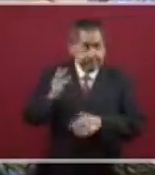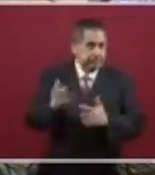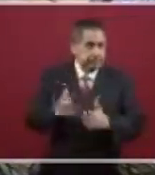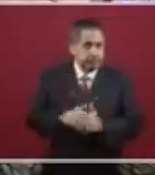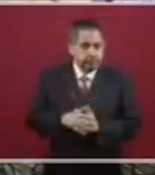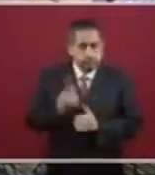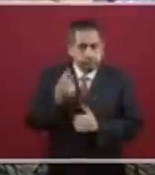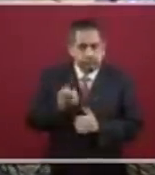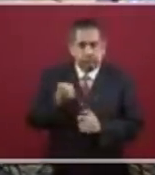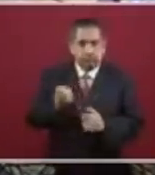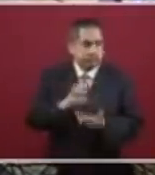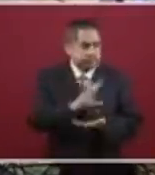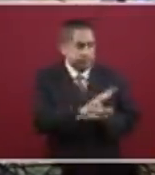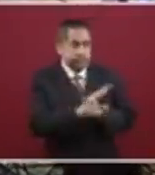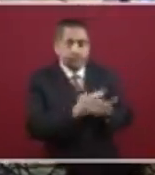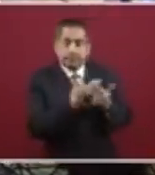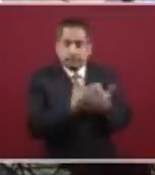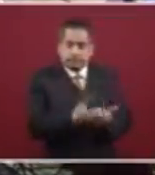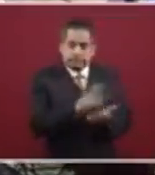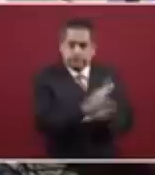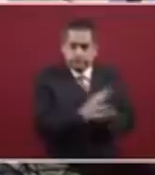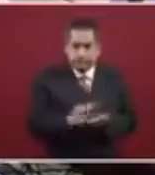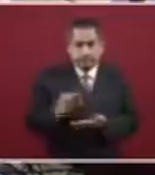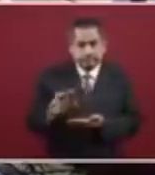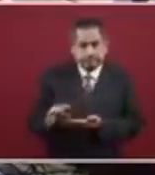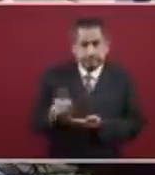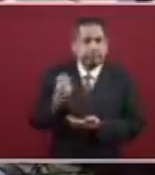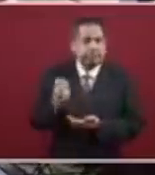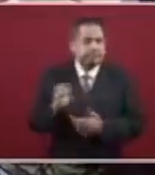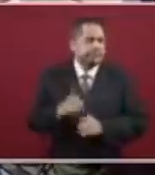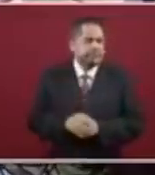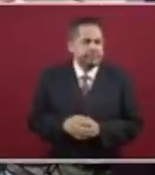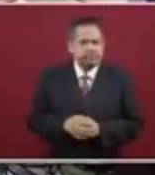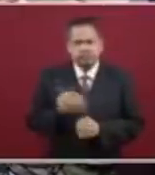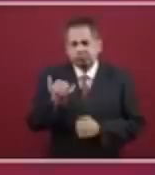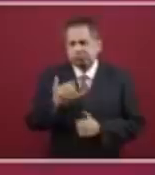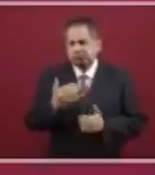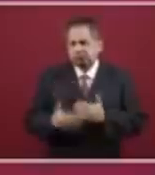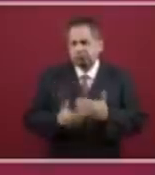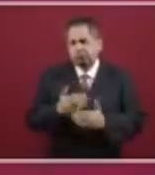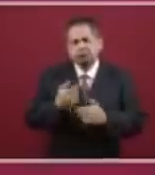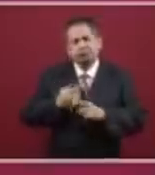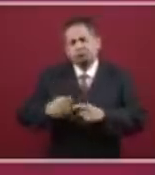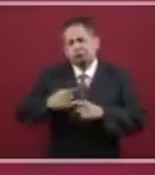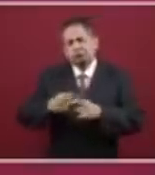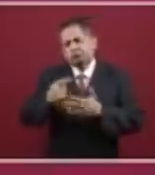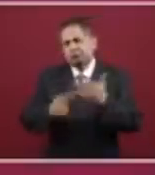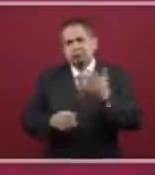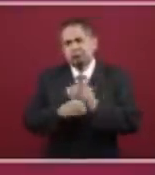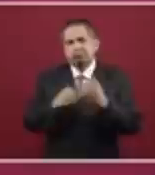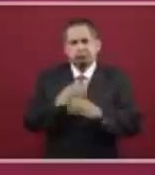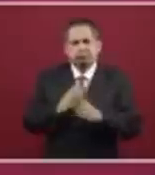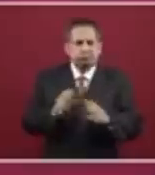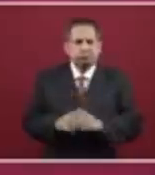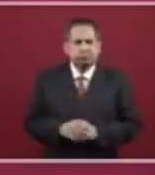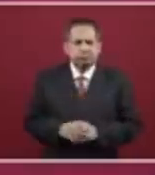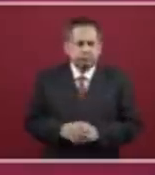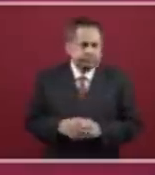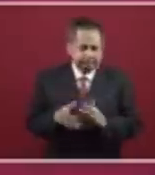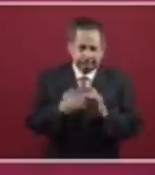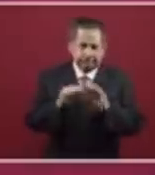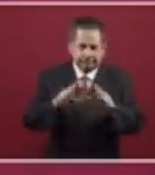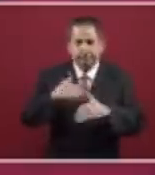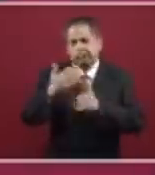para eso se usa ese dinero. Y así en muchas otras cosas. Desde luego vamos a